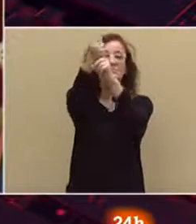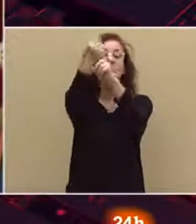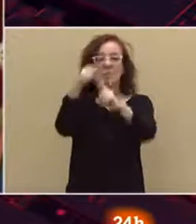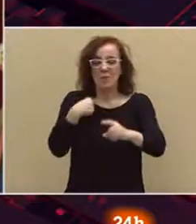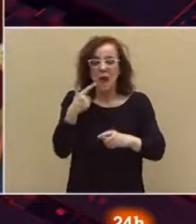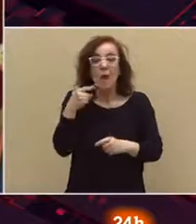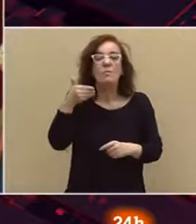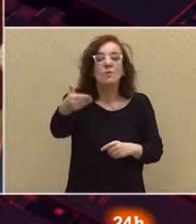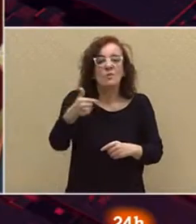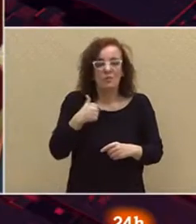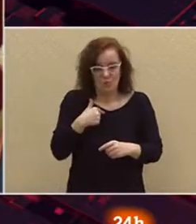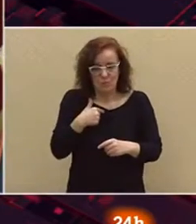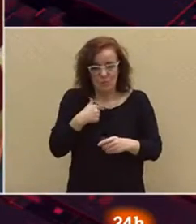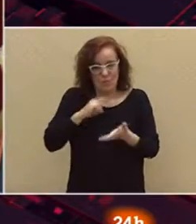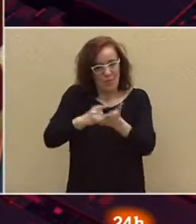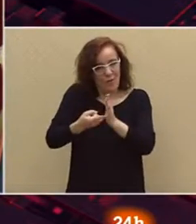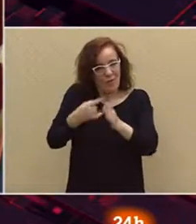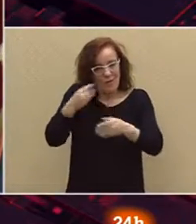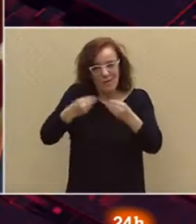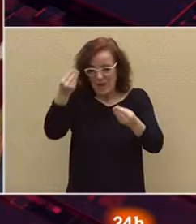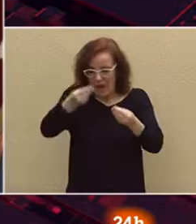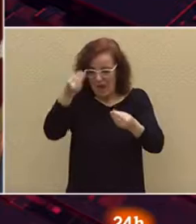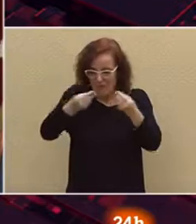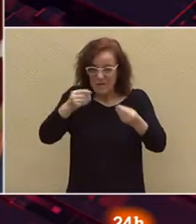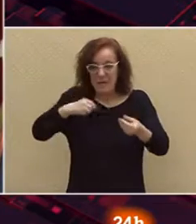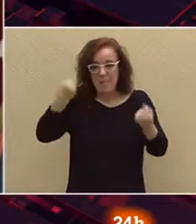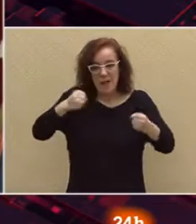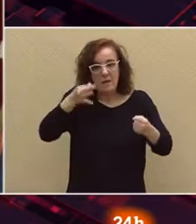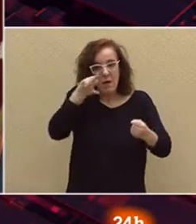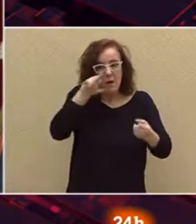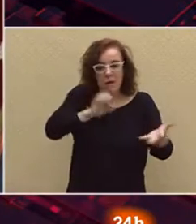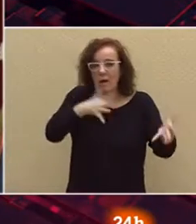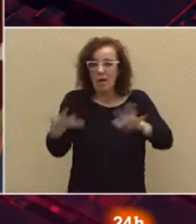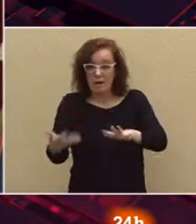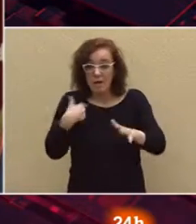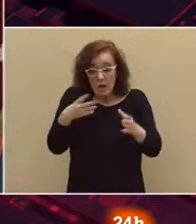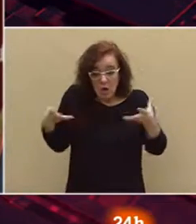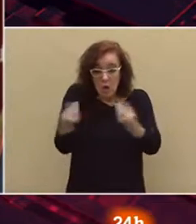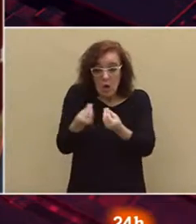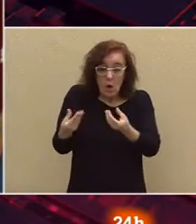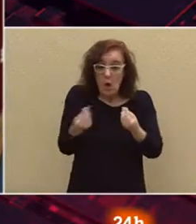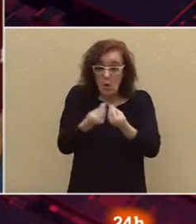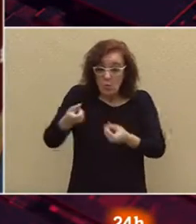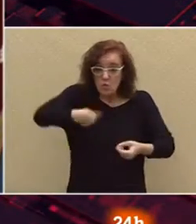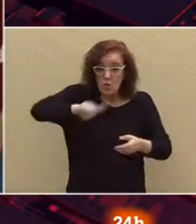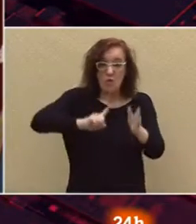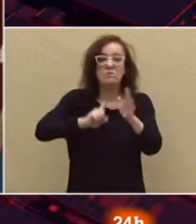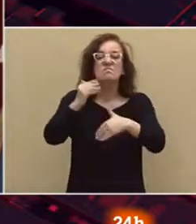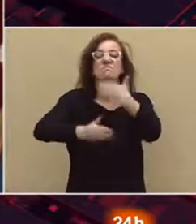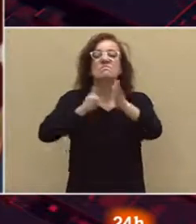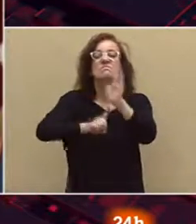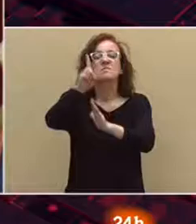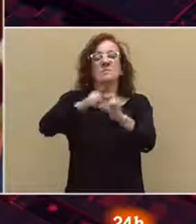y debemos hacerlo poniendo en práctica la lección aprendida, que si actuamos juntos conseguiremos alcanzar las mejores metas para